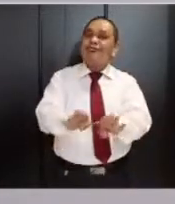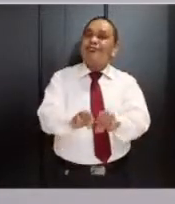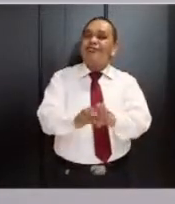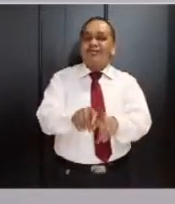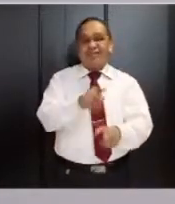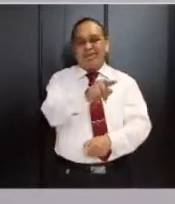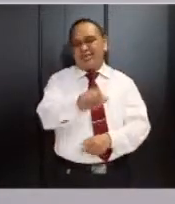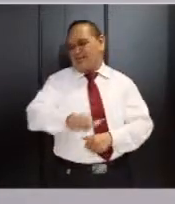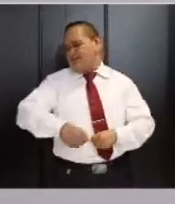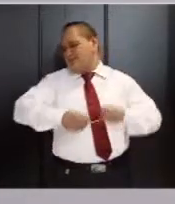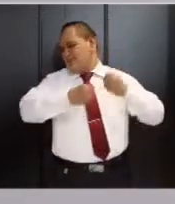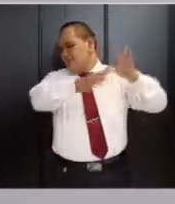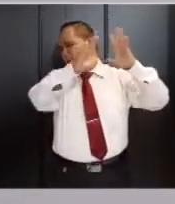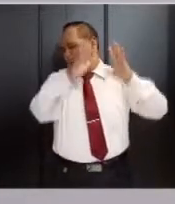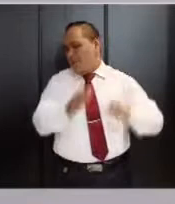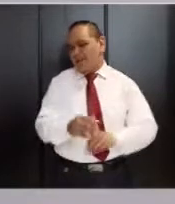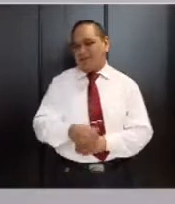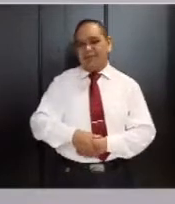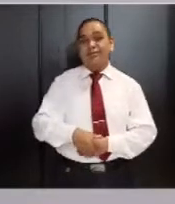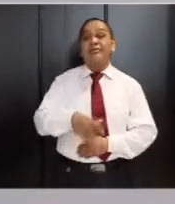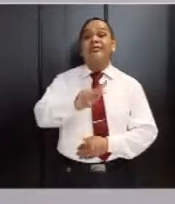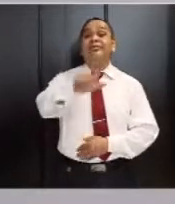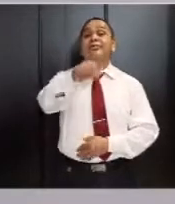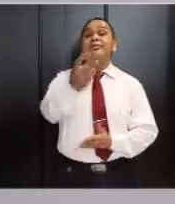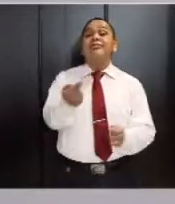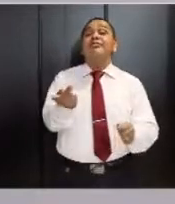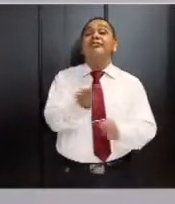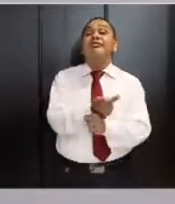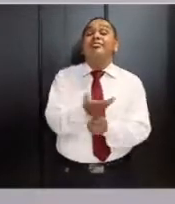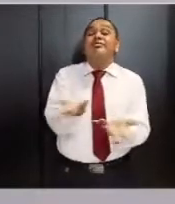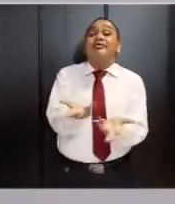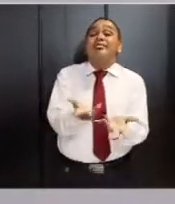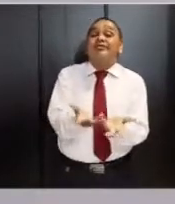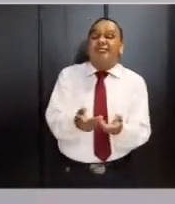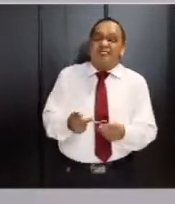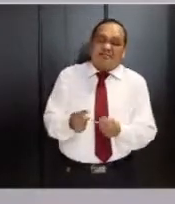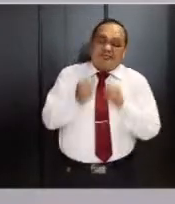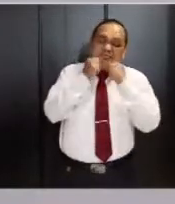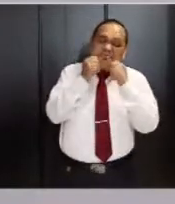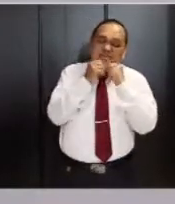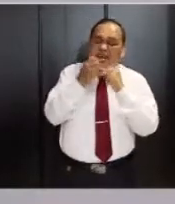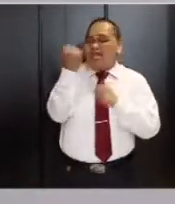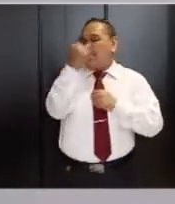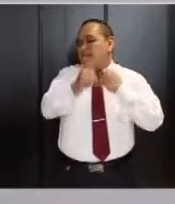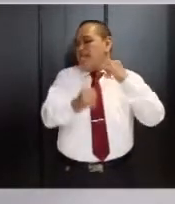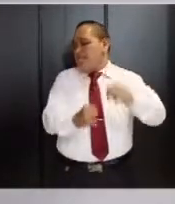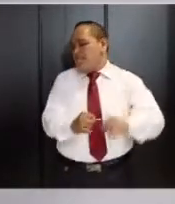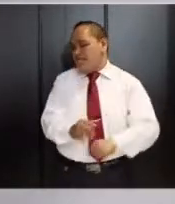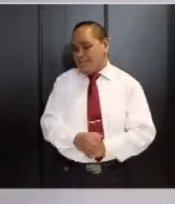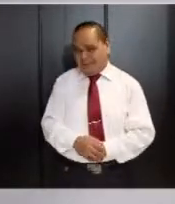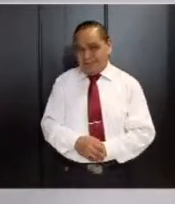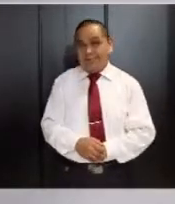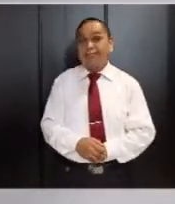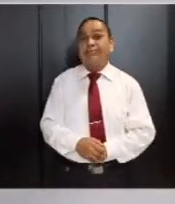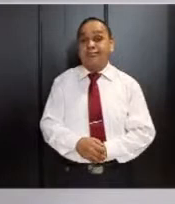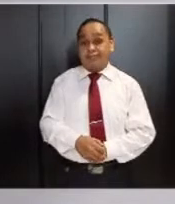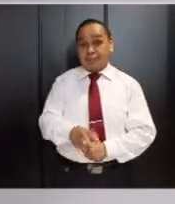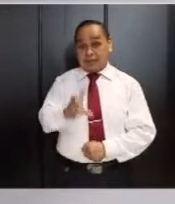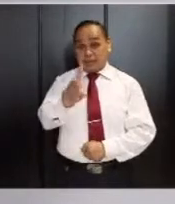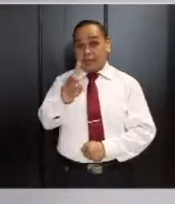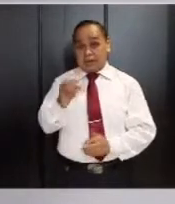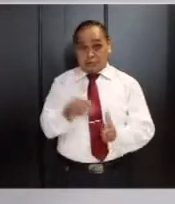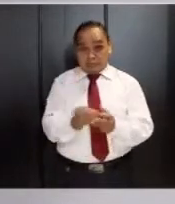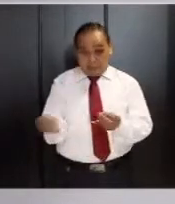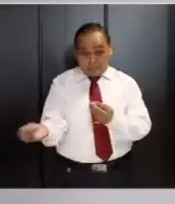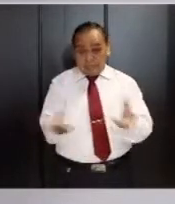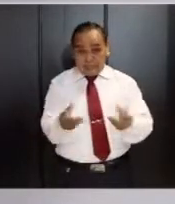me vale madre, ya resuélvelo como está y velo. Y si no se pudo los espectaculares, me vale verga, ya dale esos 30 y que lo resuelvo. Porque aquí viene un